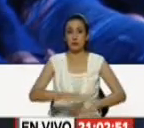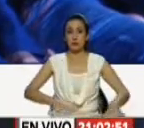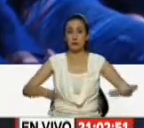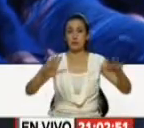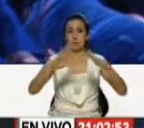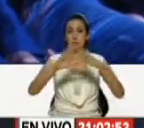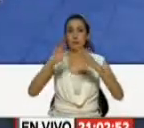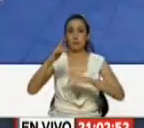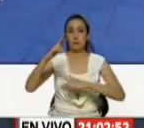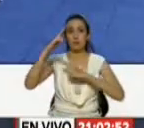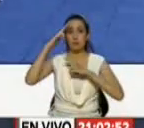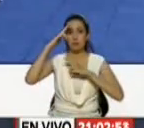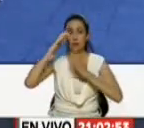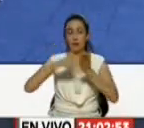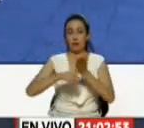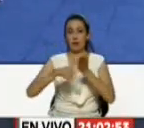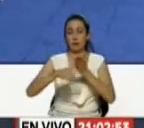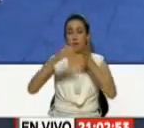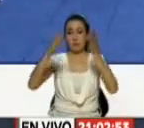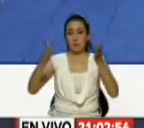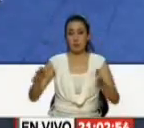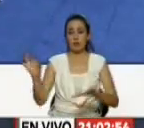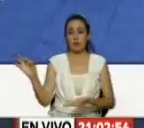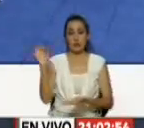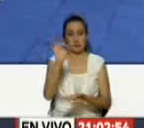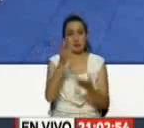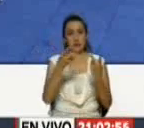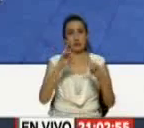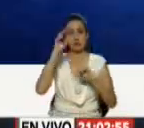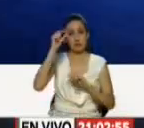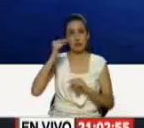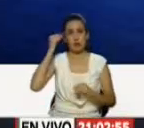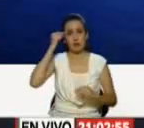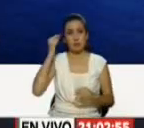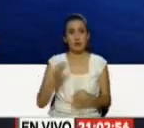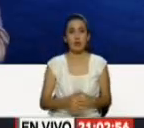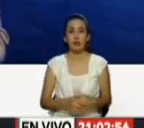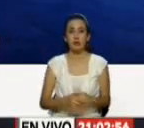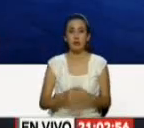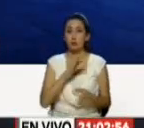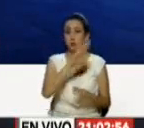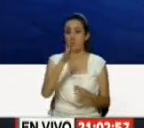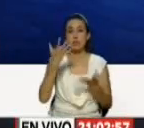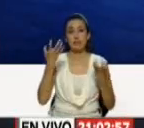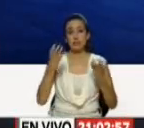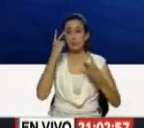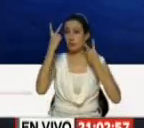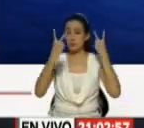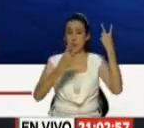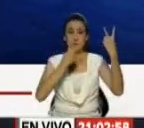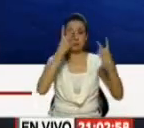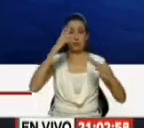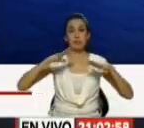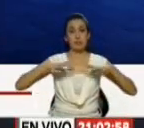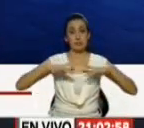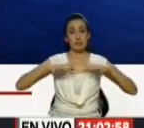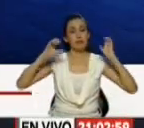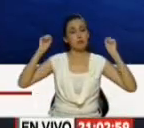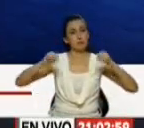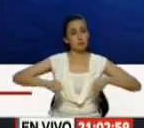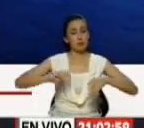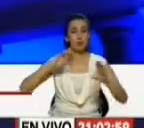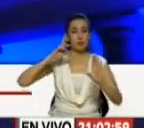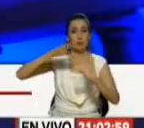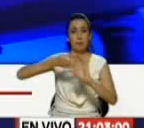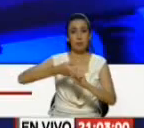las Fuerzas Armadas, ministros y representantes de gobierno. Para quienes visiten la ciudad capital en este feriado, podrán